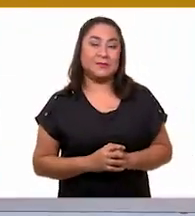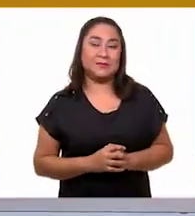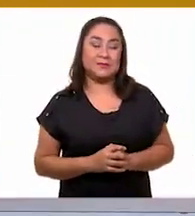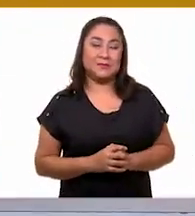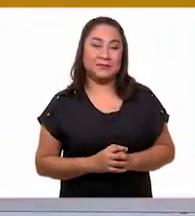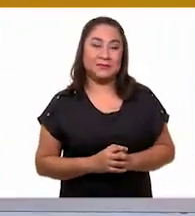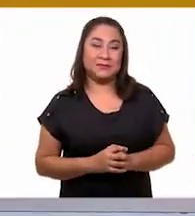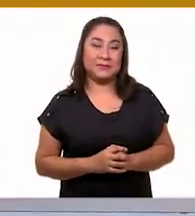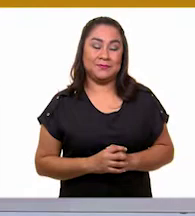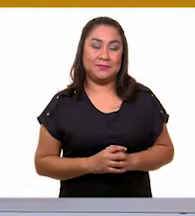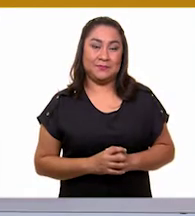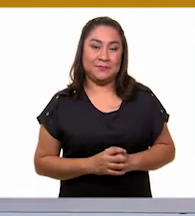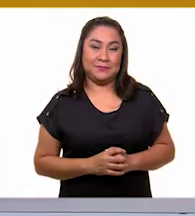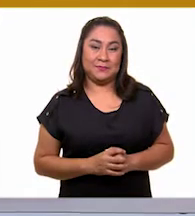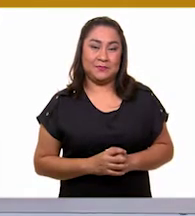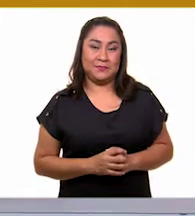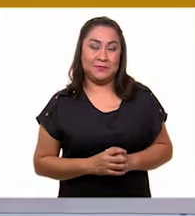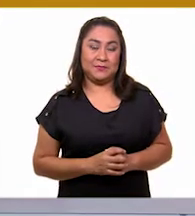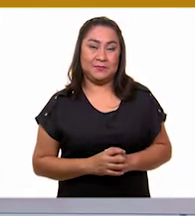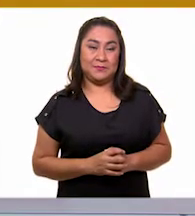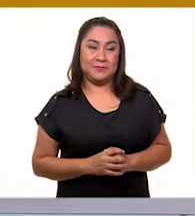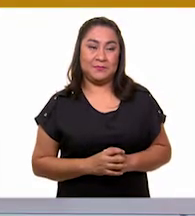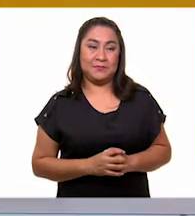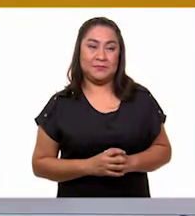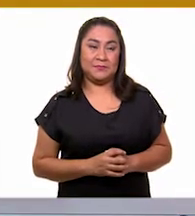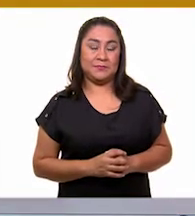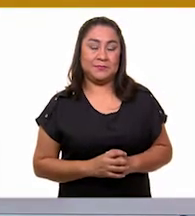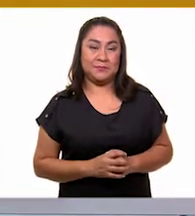Lo hacemos. Y...